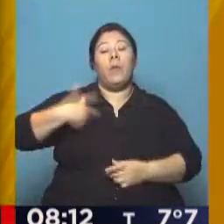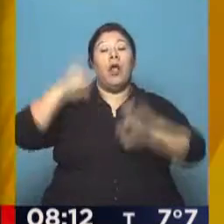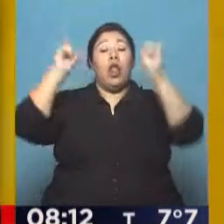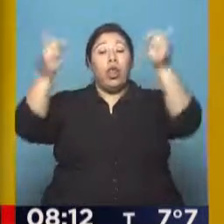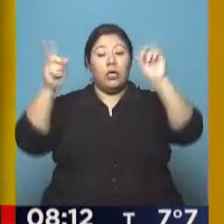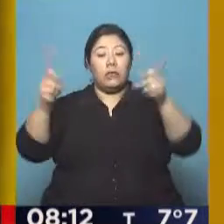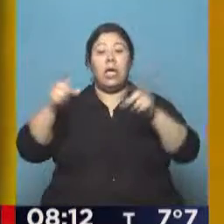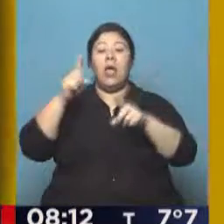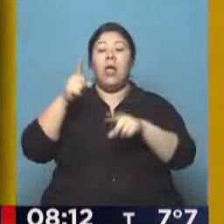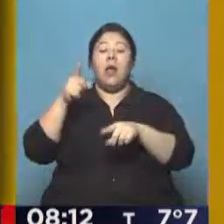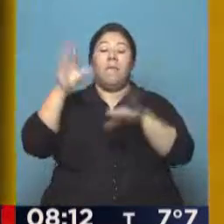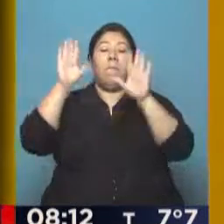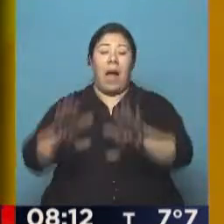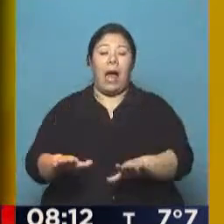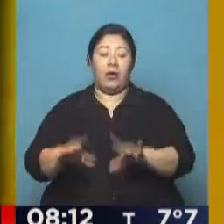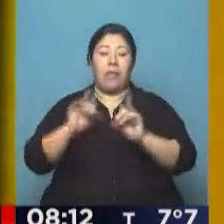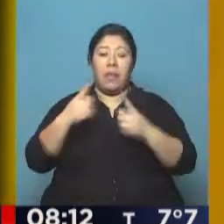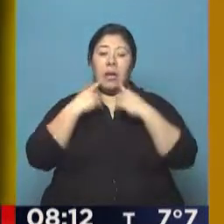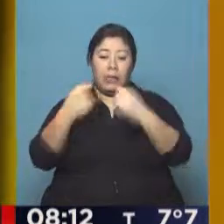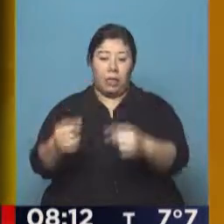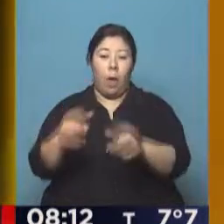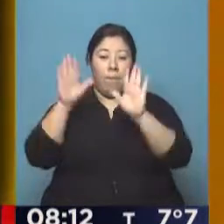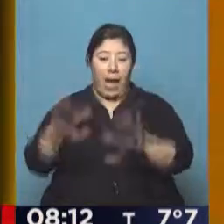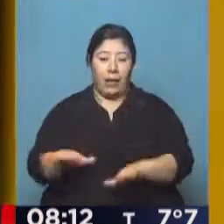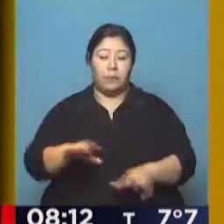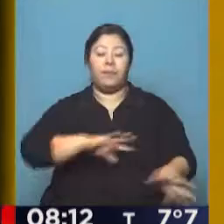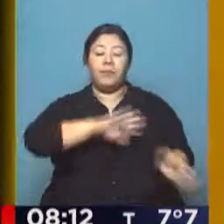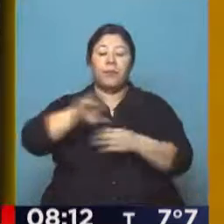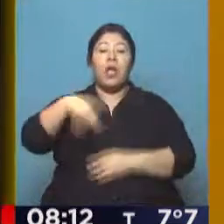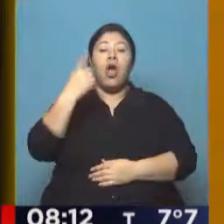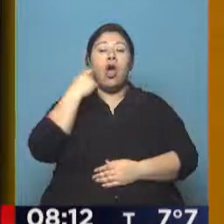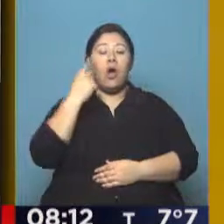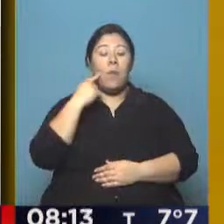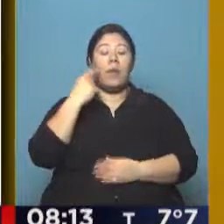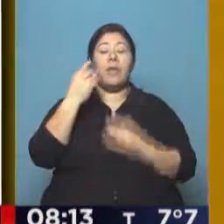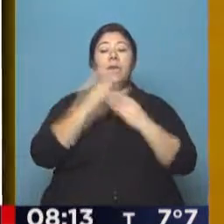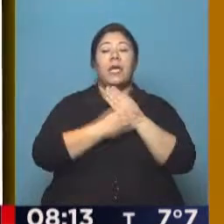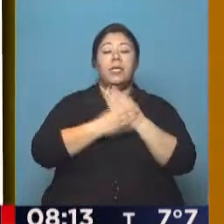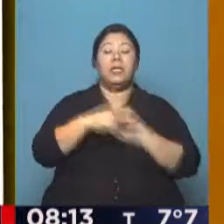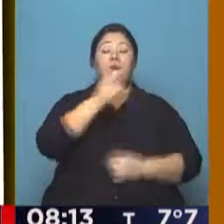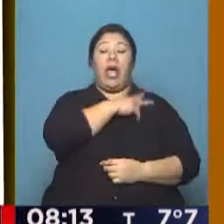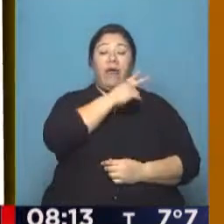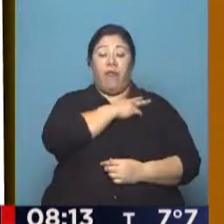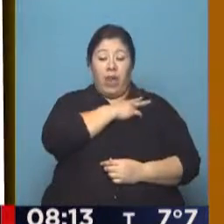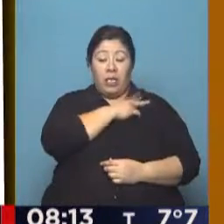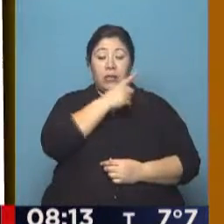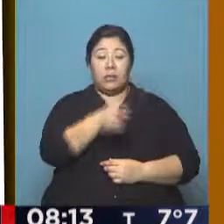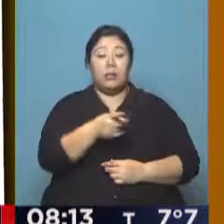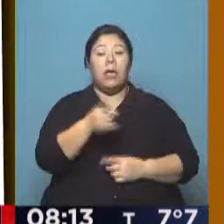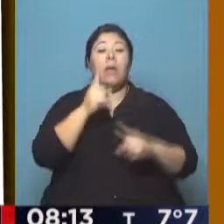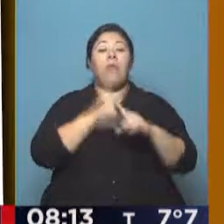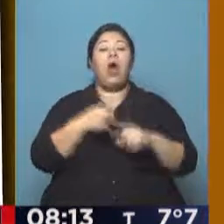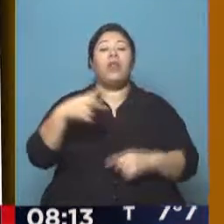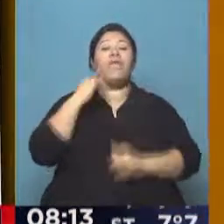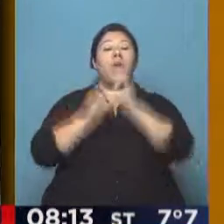noticiero, investigación contra Marcos Peña. En realidad lo imputaron al jefe de gabinete por usar la base de datos de ANSES. Esta fue una decisión